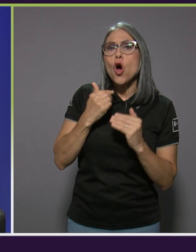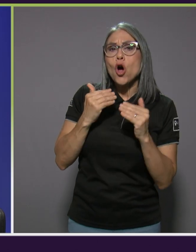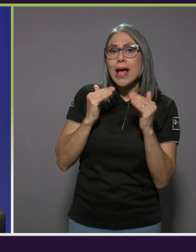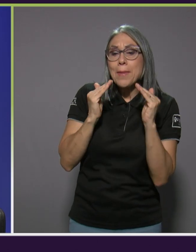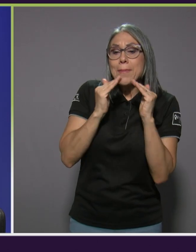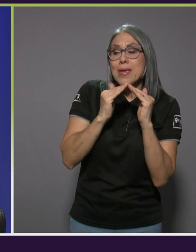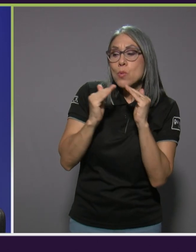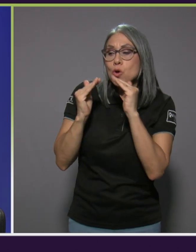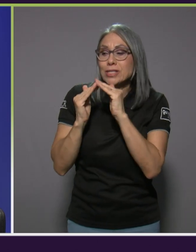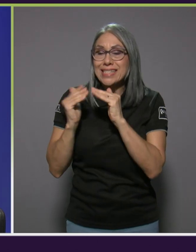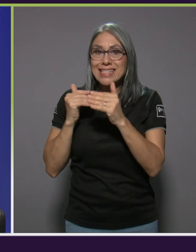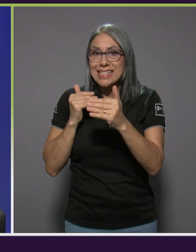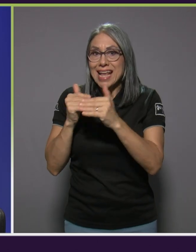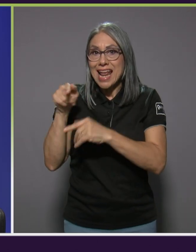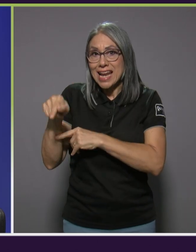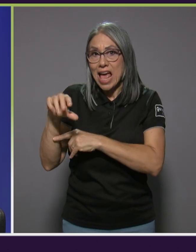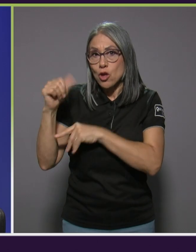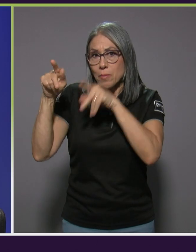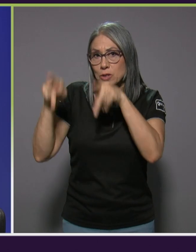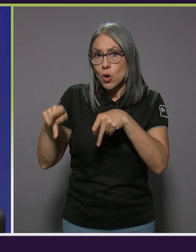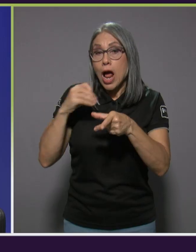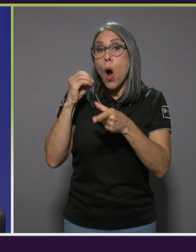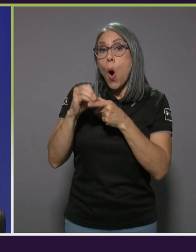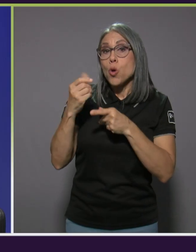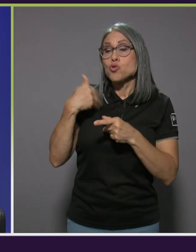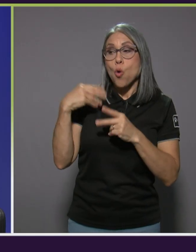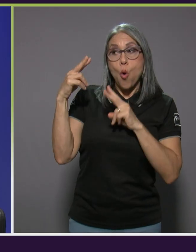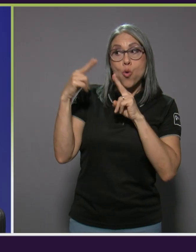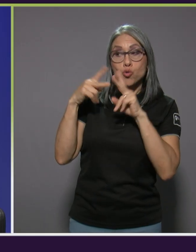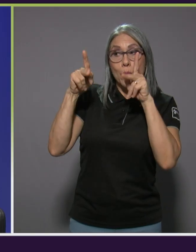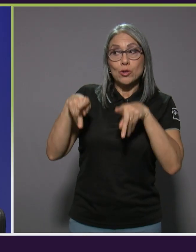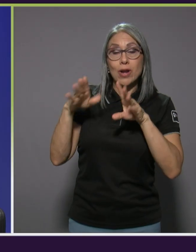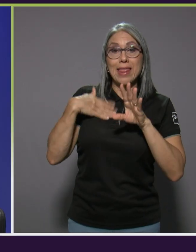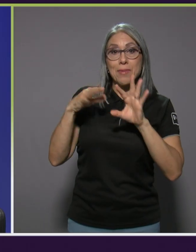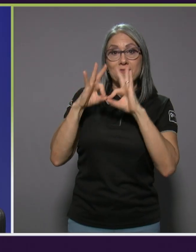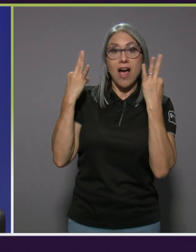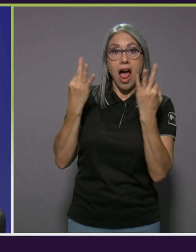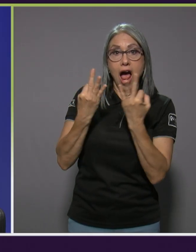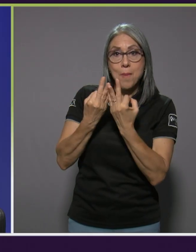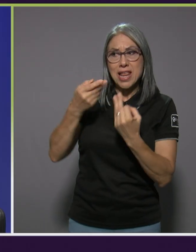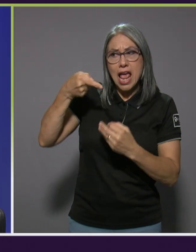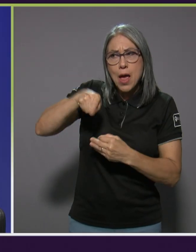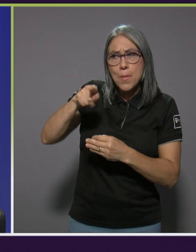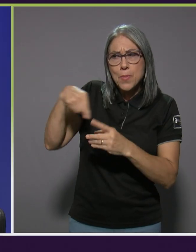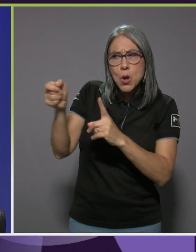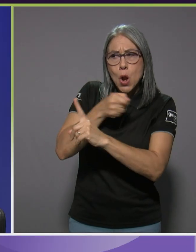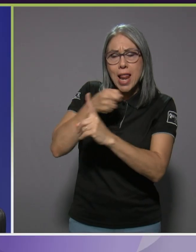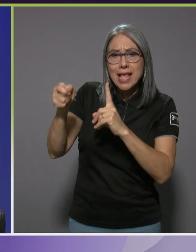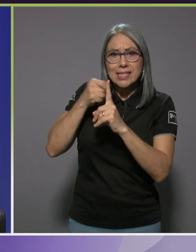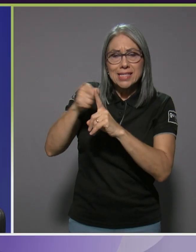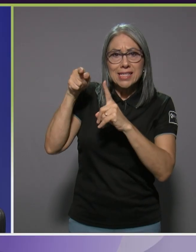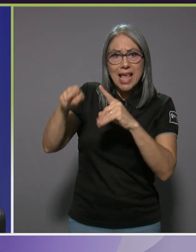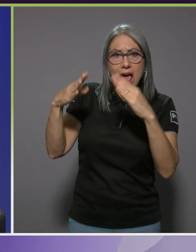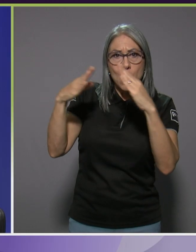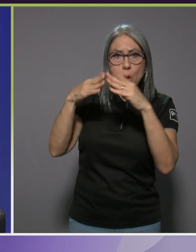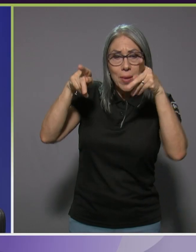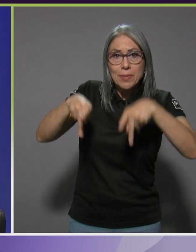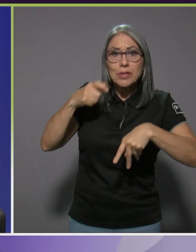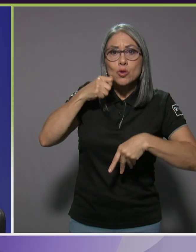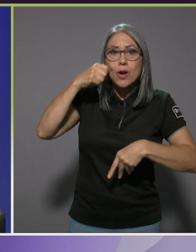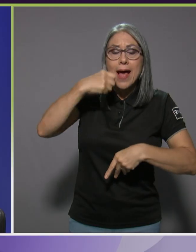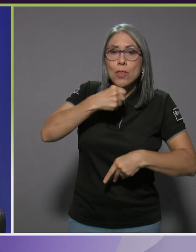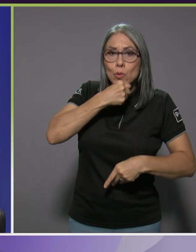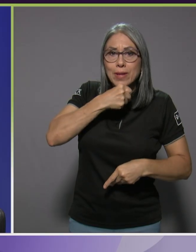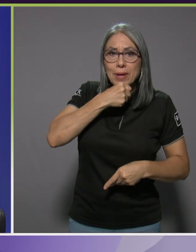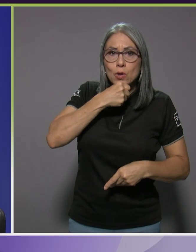un familiar que conoce en un caso de violencia doméstica en un adulto mayor, en una persona adulta mayor, lo primero que se tiene que hacer